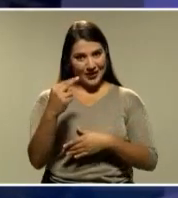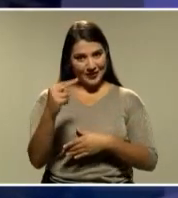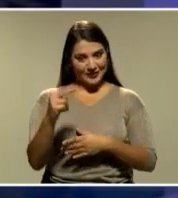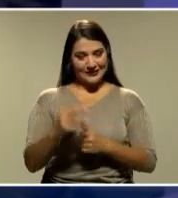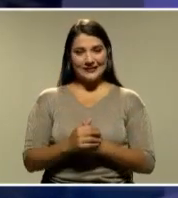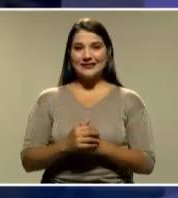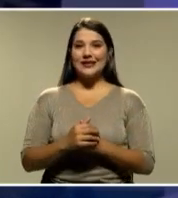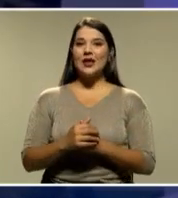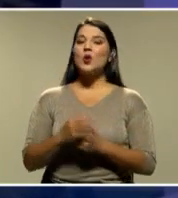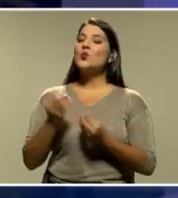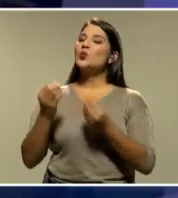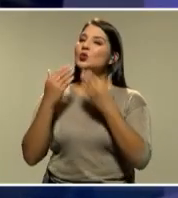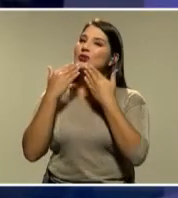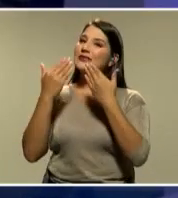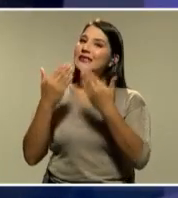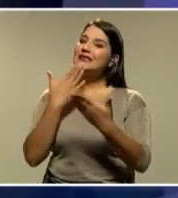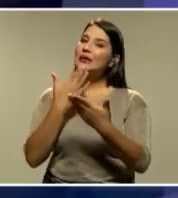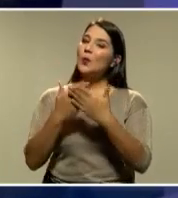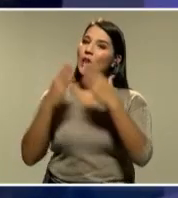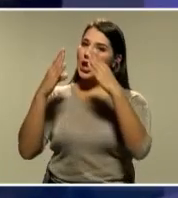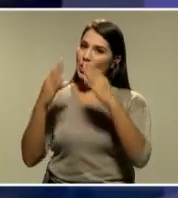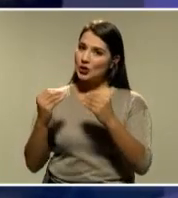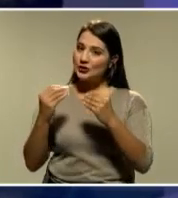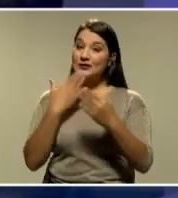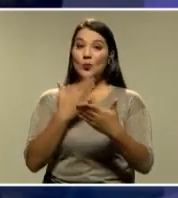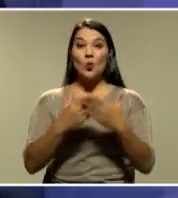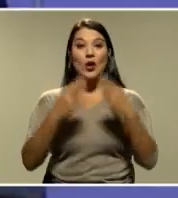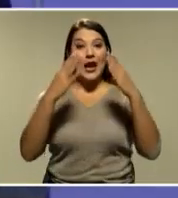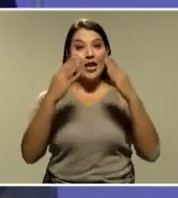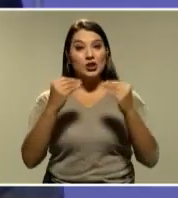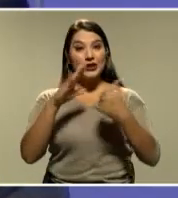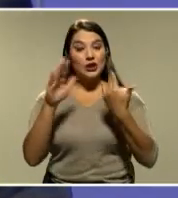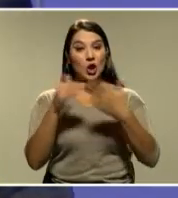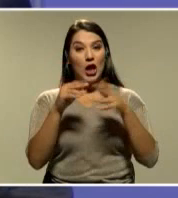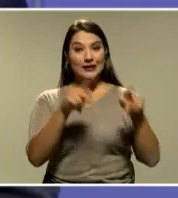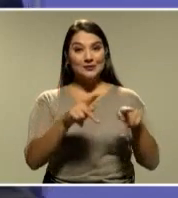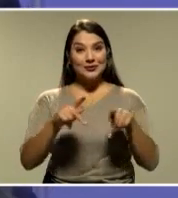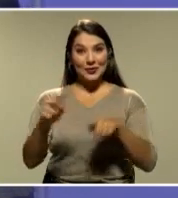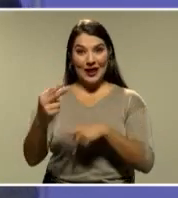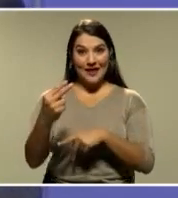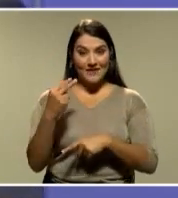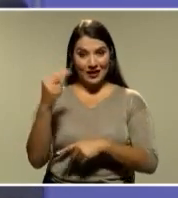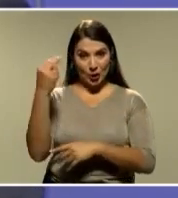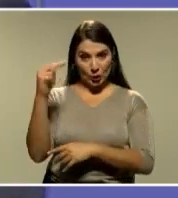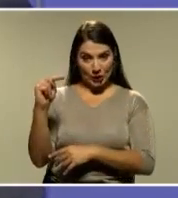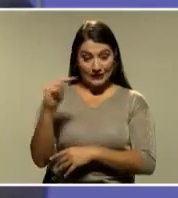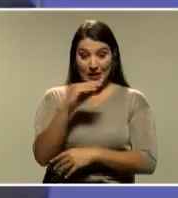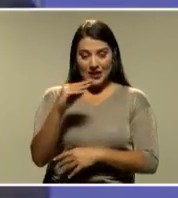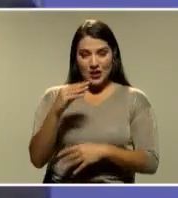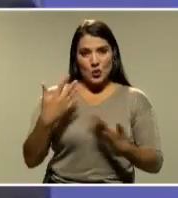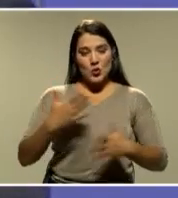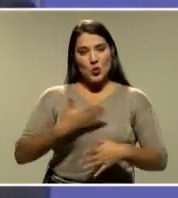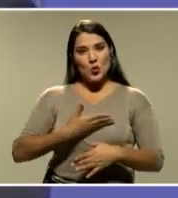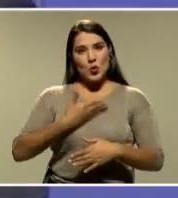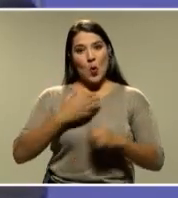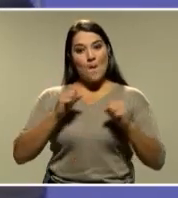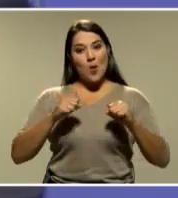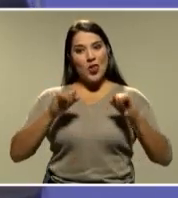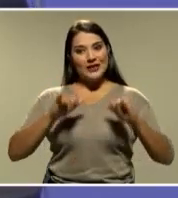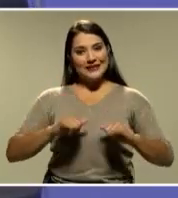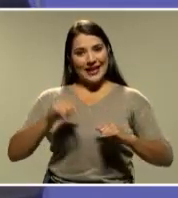Noticias. Bueno, don Ernesto, muchas gracias, buenas noches para los amigos televidentes de este noticiero y qué honor estar aquí con